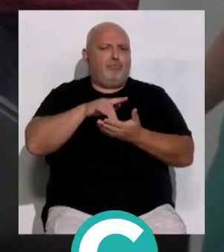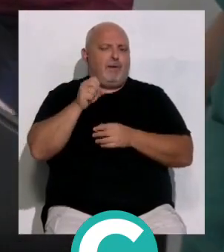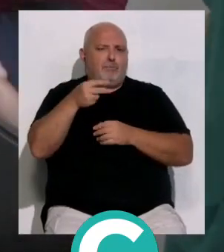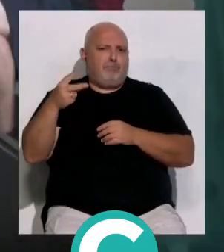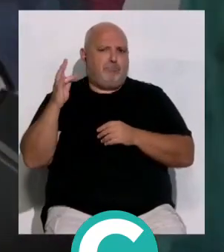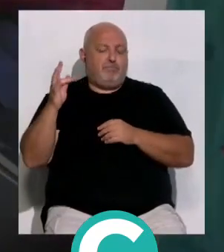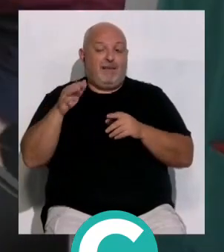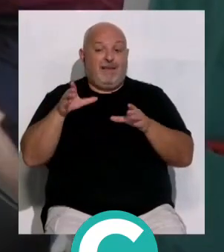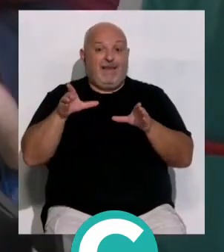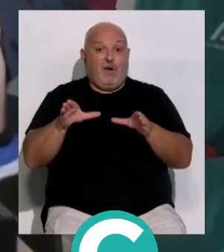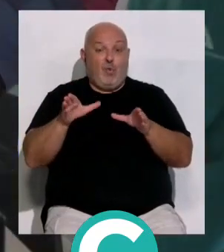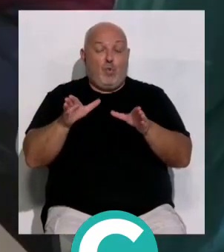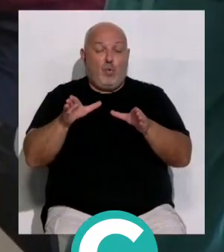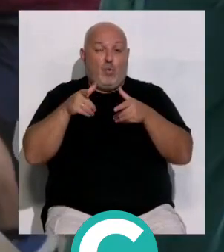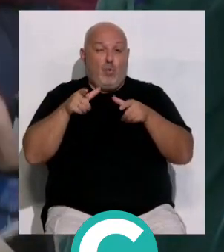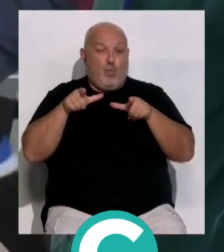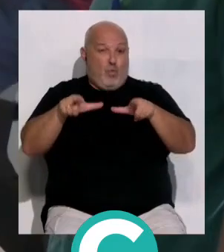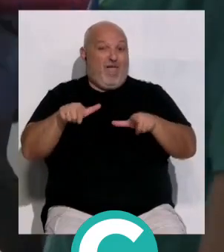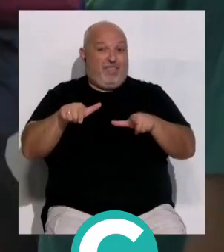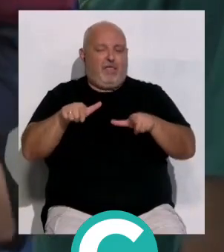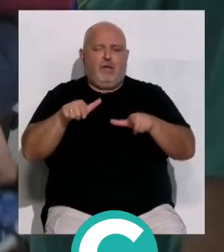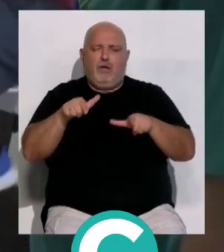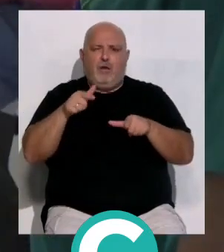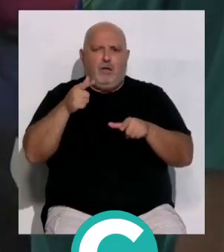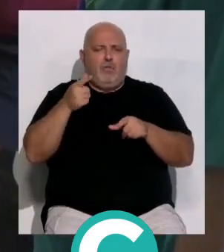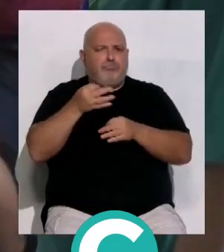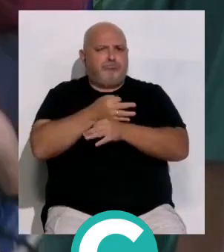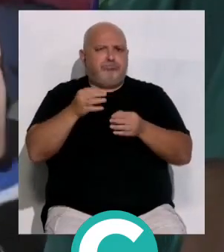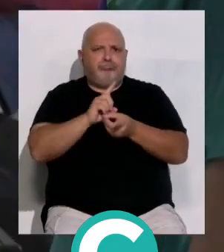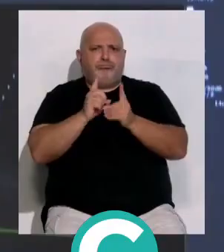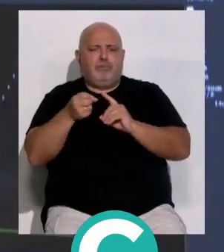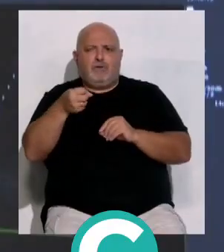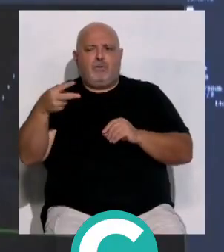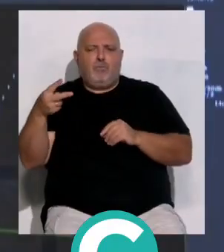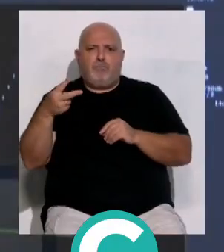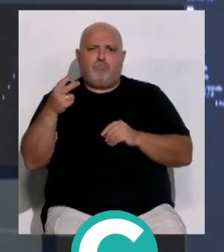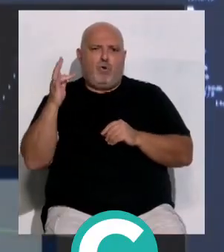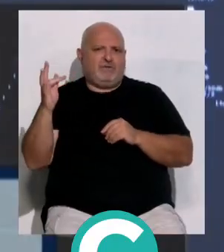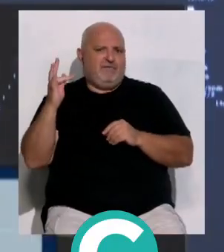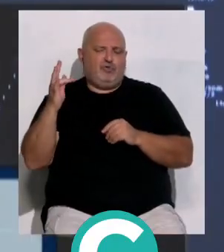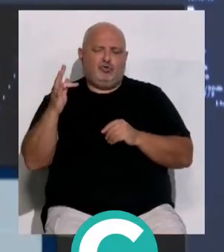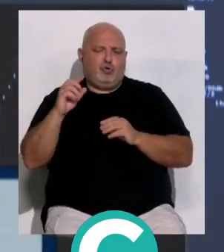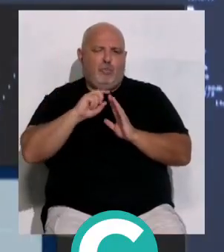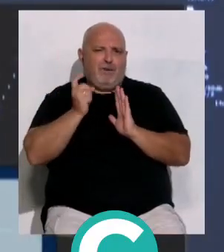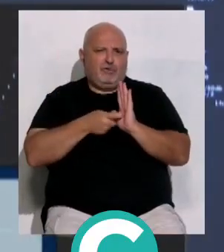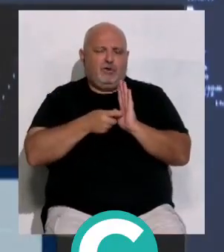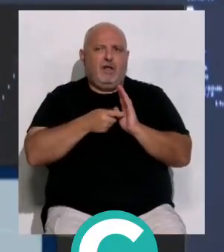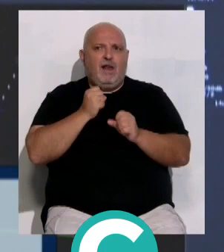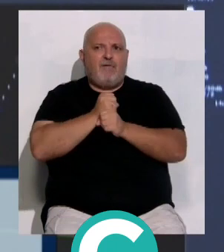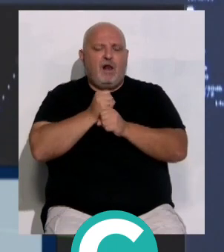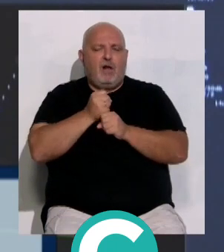ha demostrado que las unidades de rehabilitación cardíaca son muy costo eficientes, eso significa que son muy rentables en todos los aspectos, ¿no? Incorporación